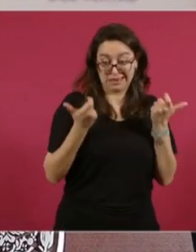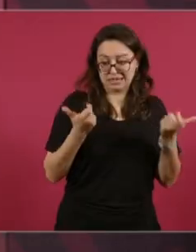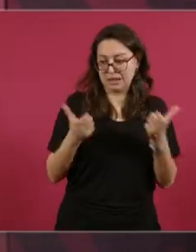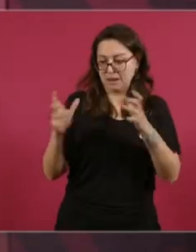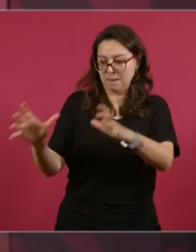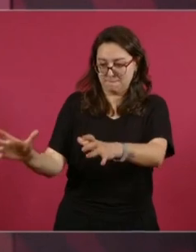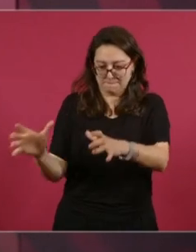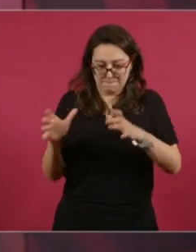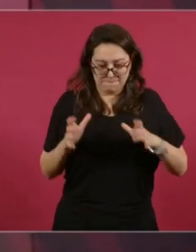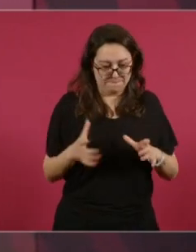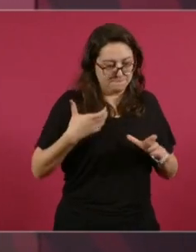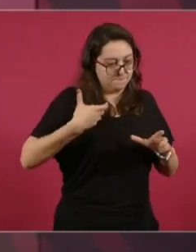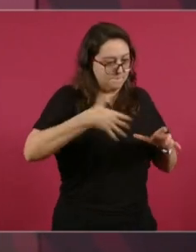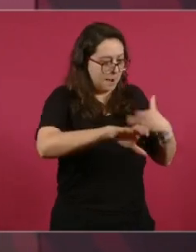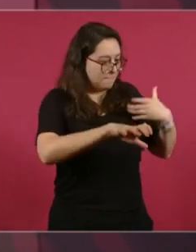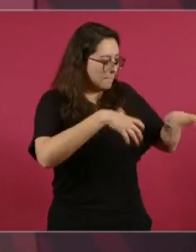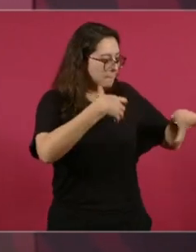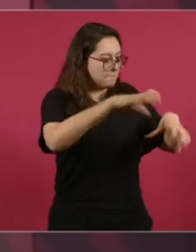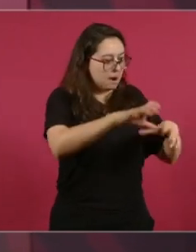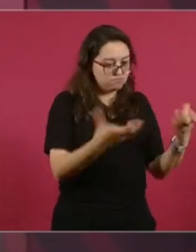y distribuir pérdidas,